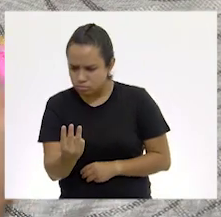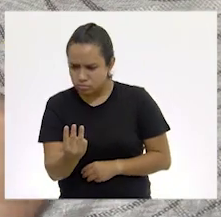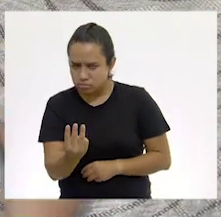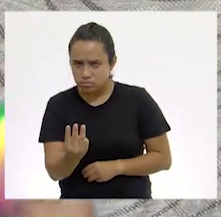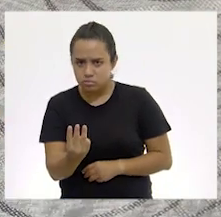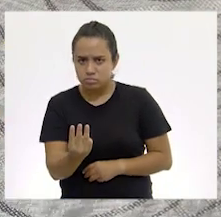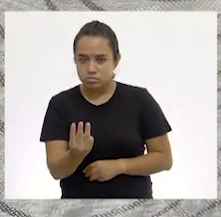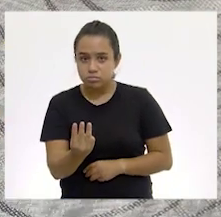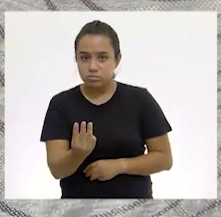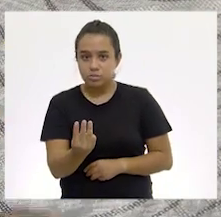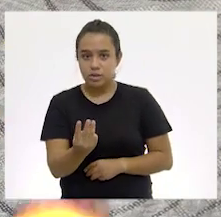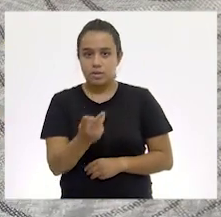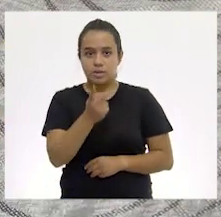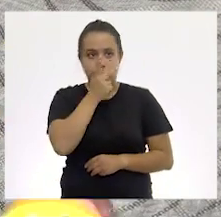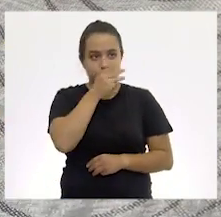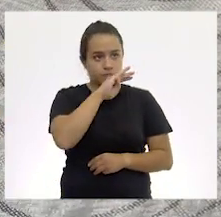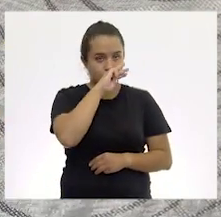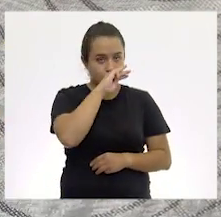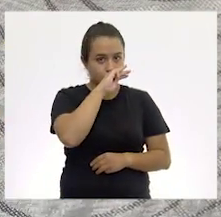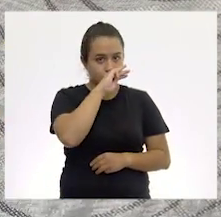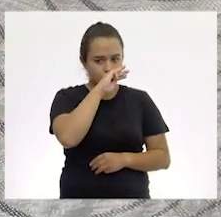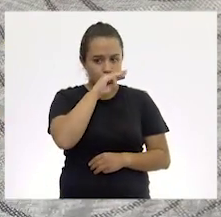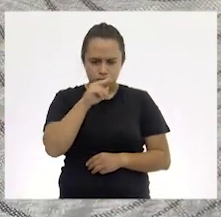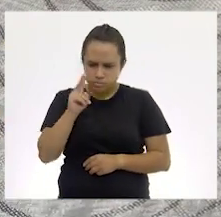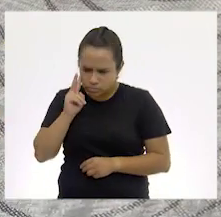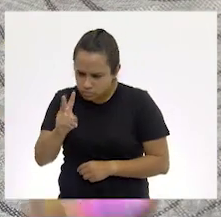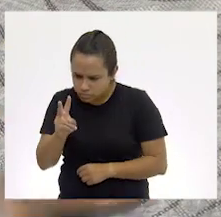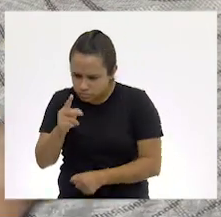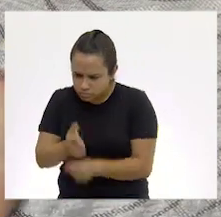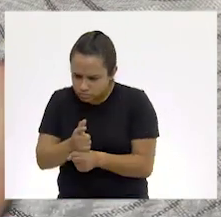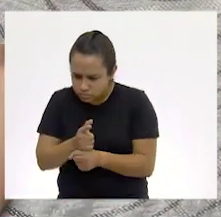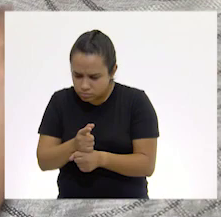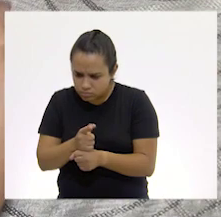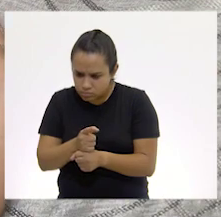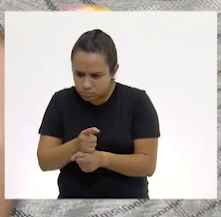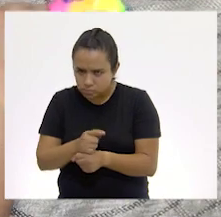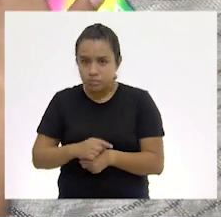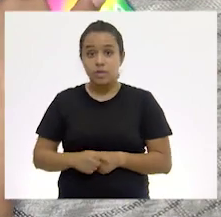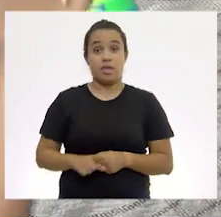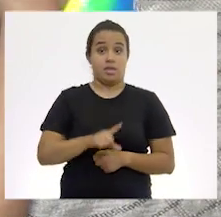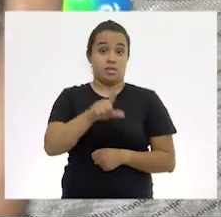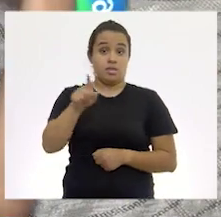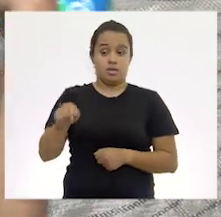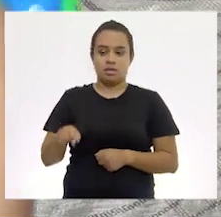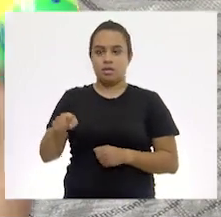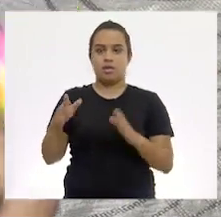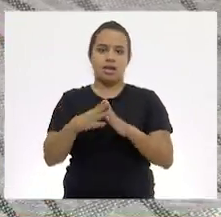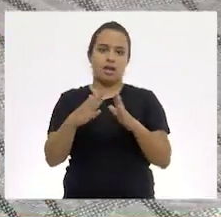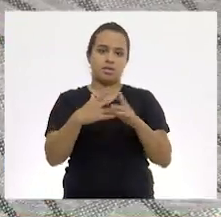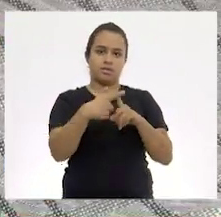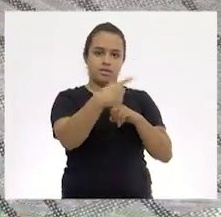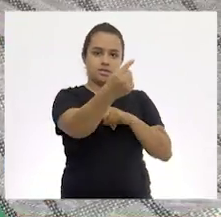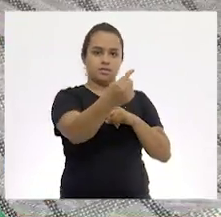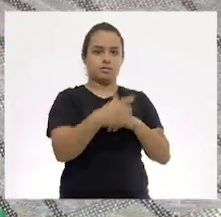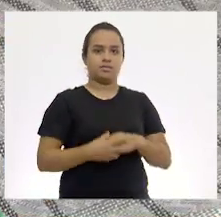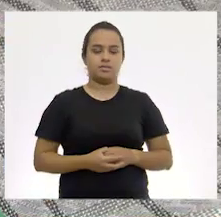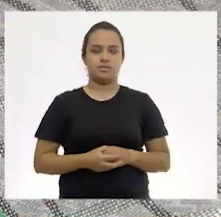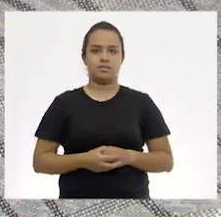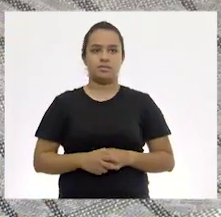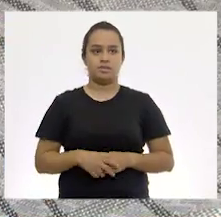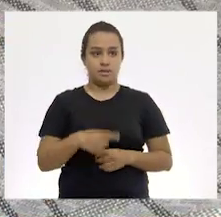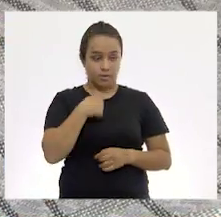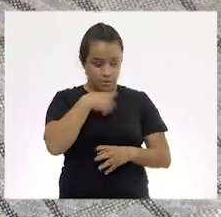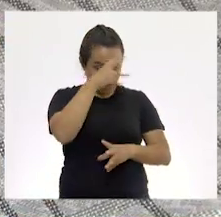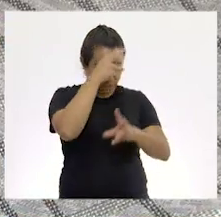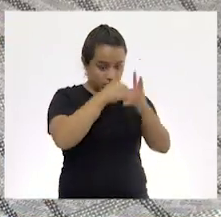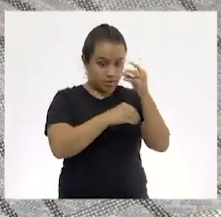y los papás lo encontraron. Luego se fue a su casa. Yo aprendí un